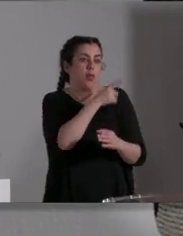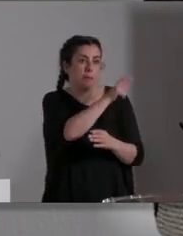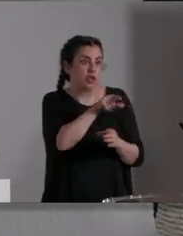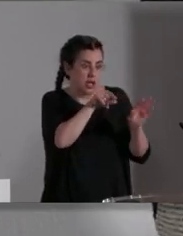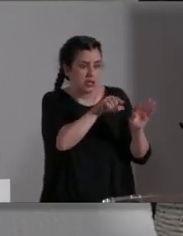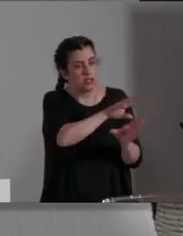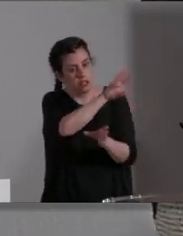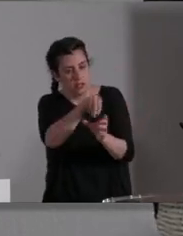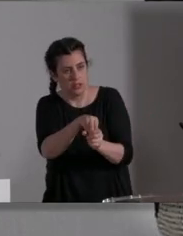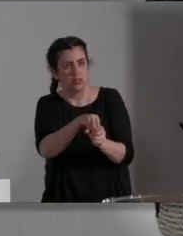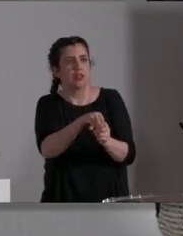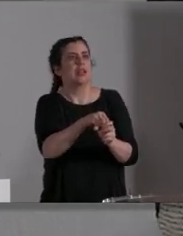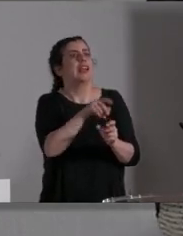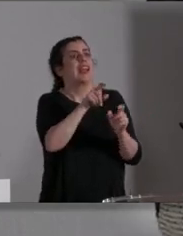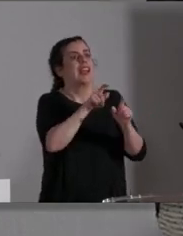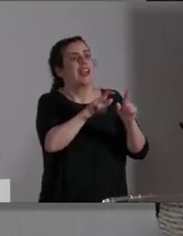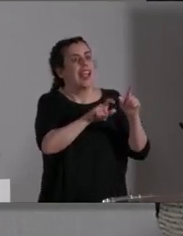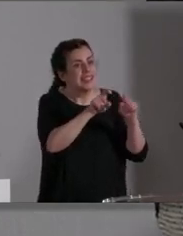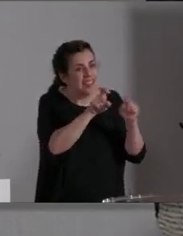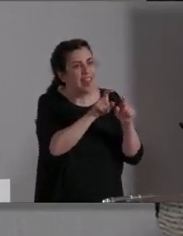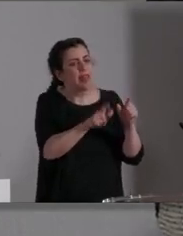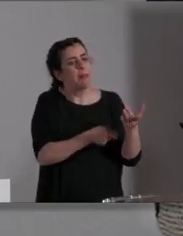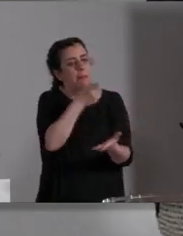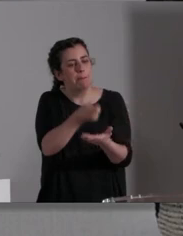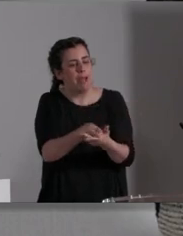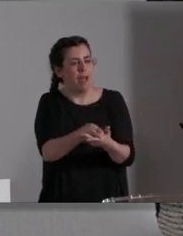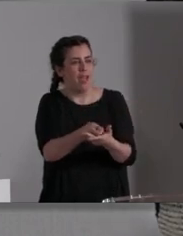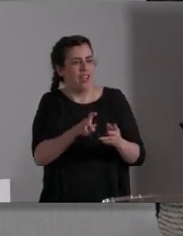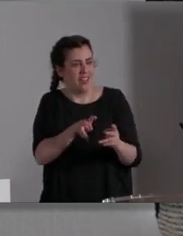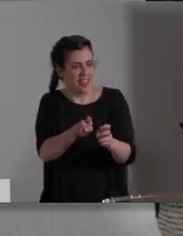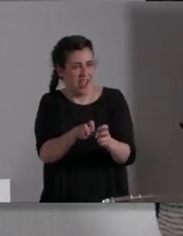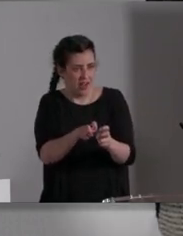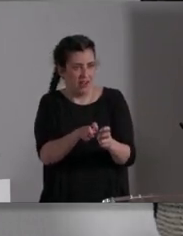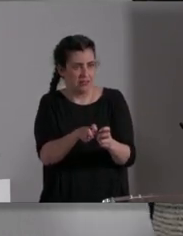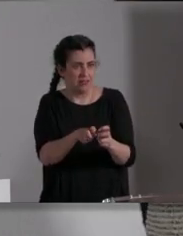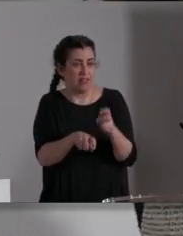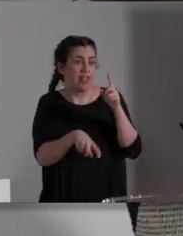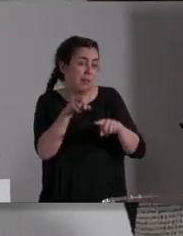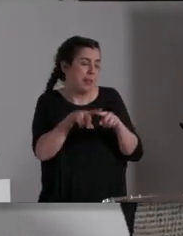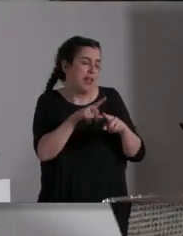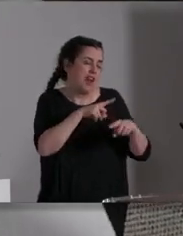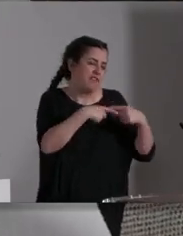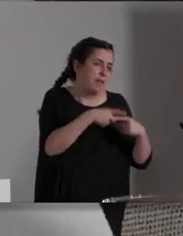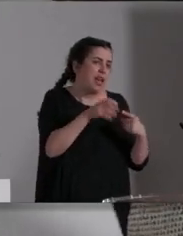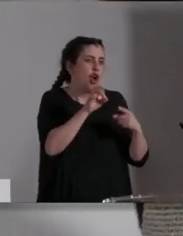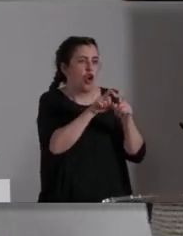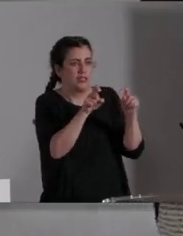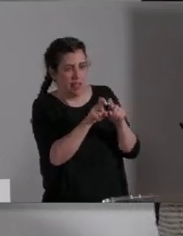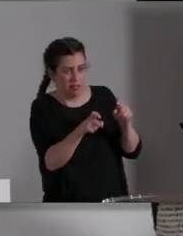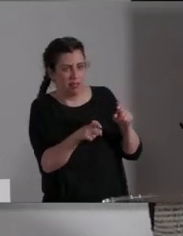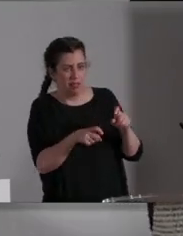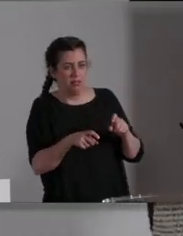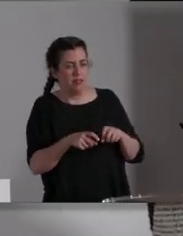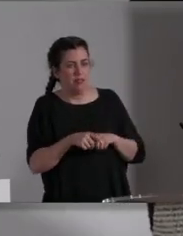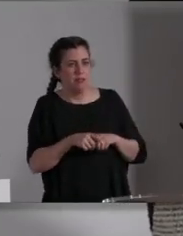puede pagar el capital inicial, y que, depende de la entidad, pues lo paga la entidad o la familia, lo que sea. Pero que sí que la entidad